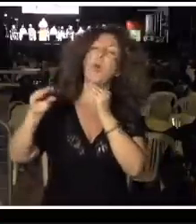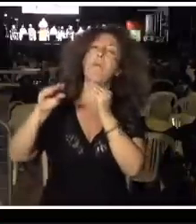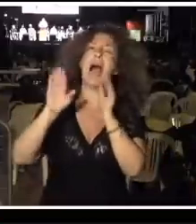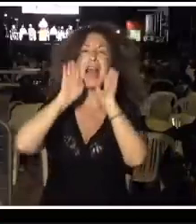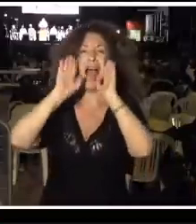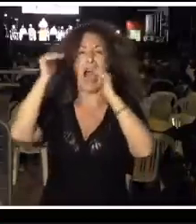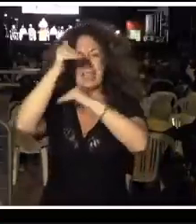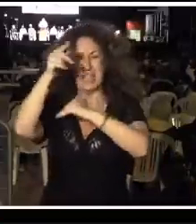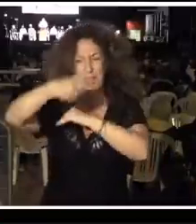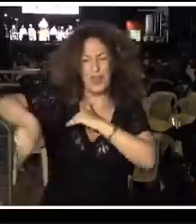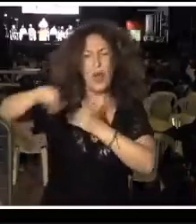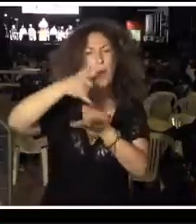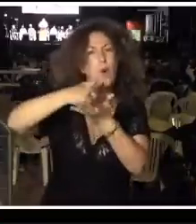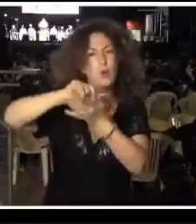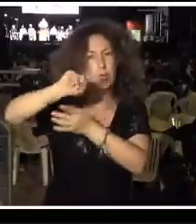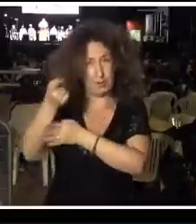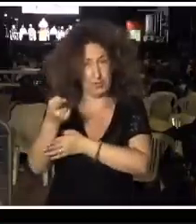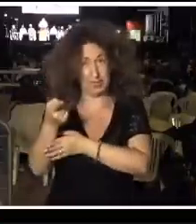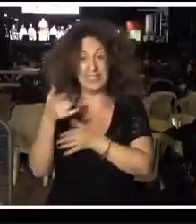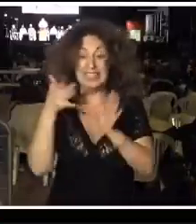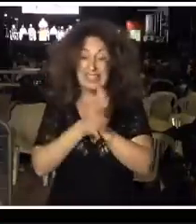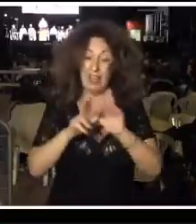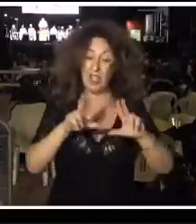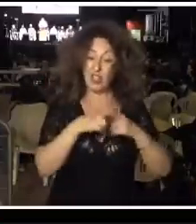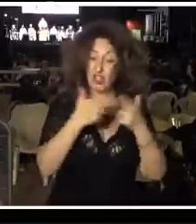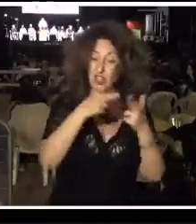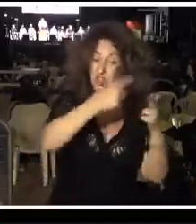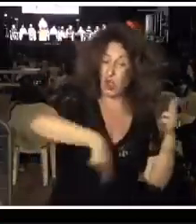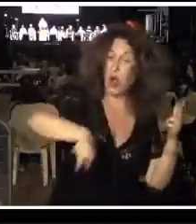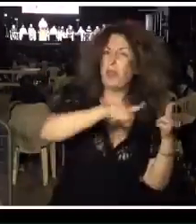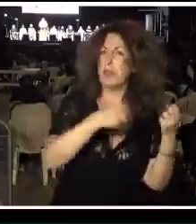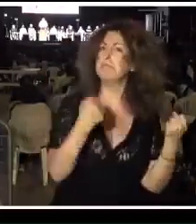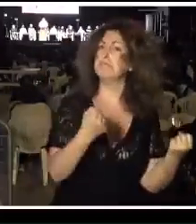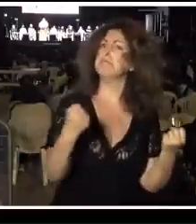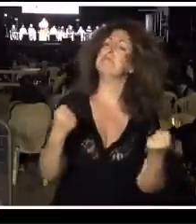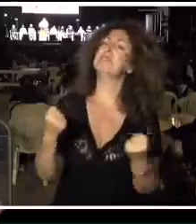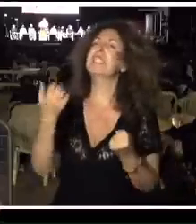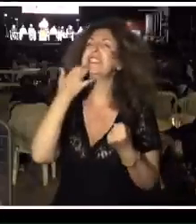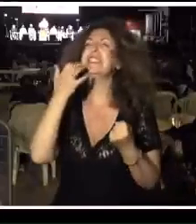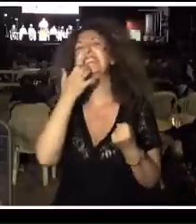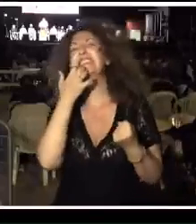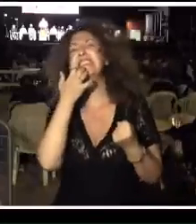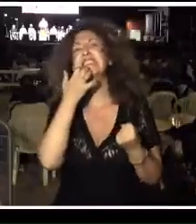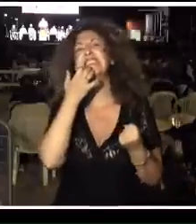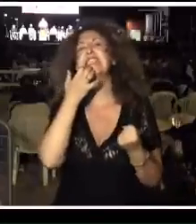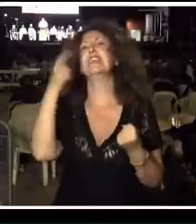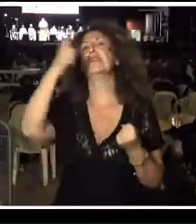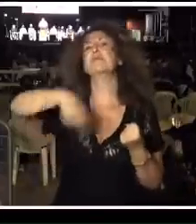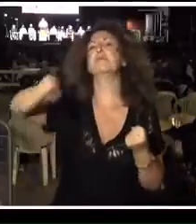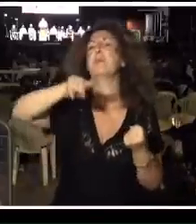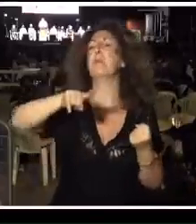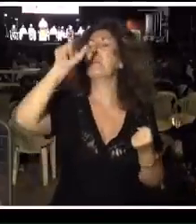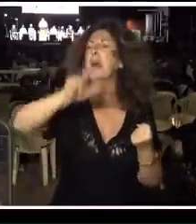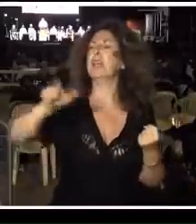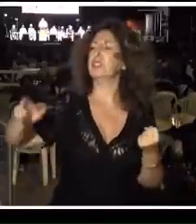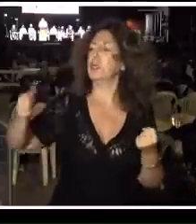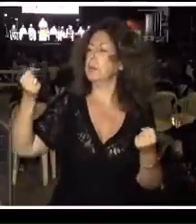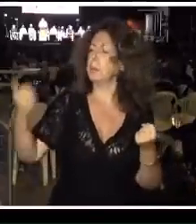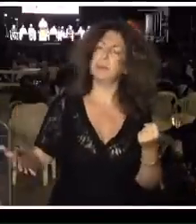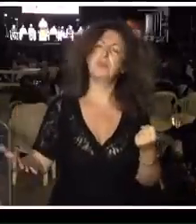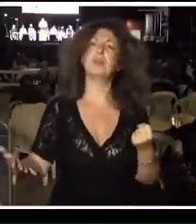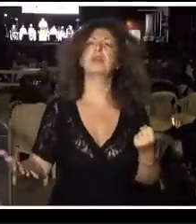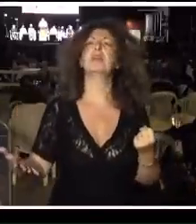vulnerables. Resisten mejor las sociedades que frenan a quienes pretenden hacer prevalecer sus privilegios sobre el